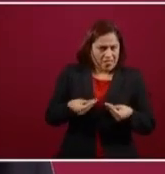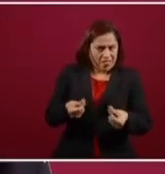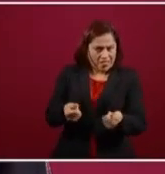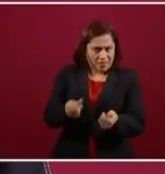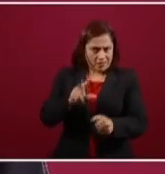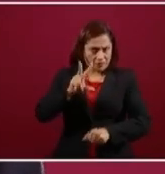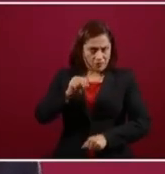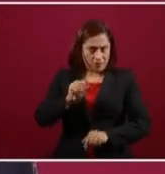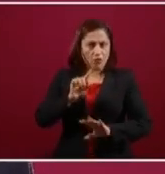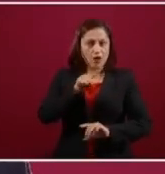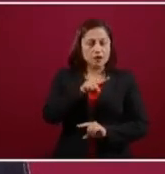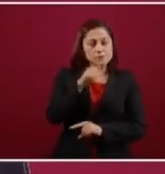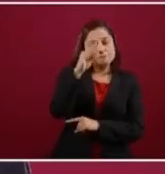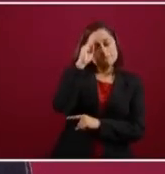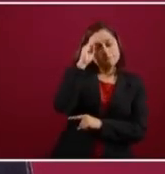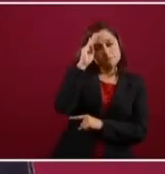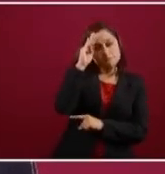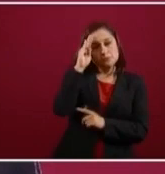invierten bien.